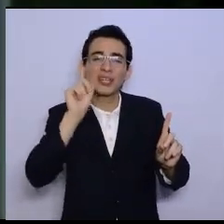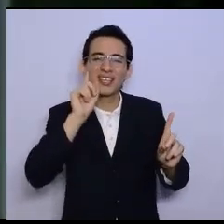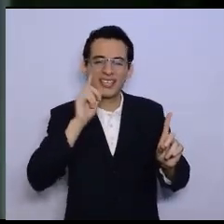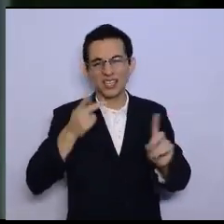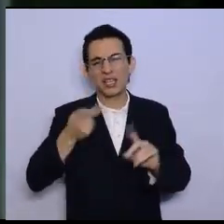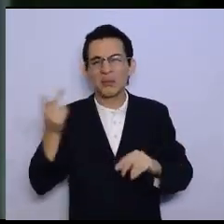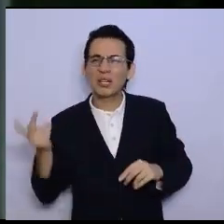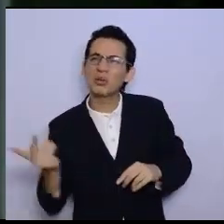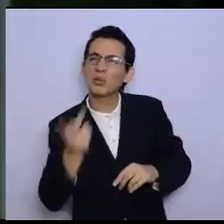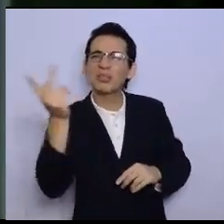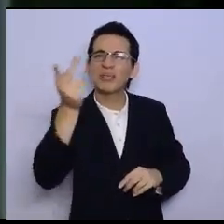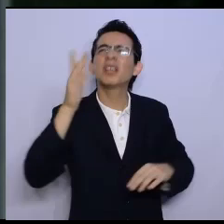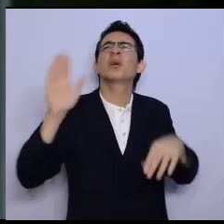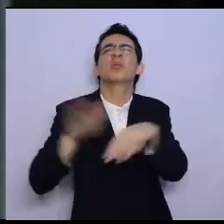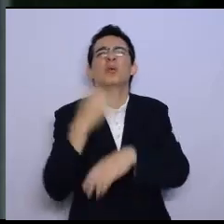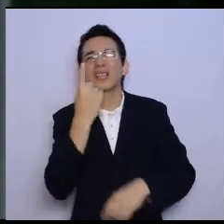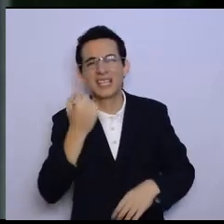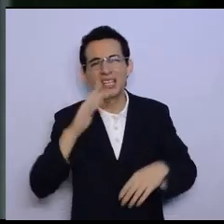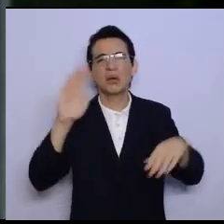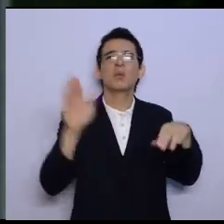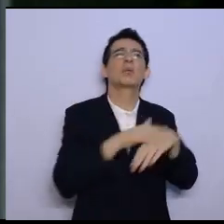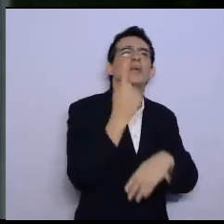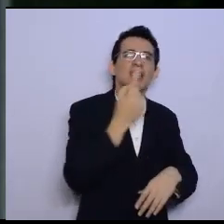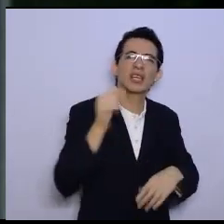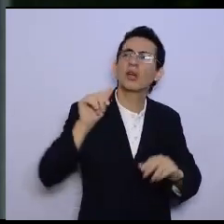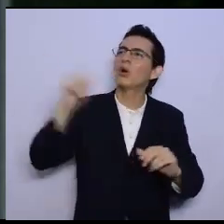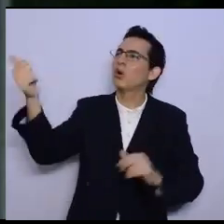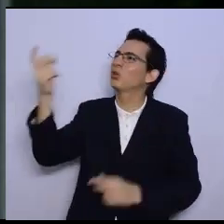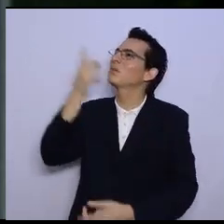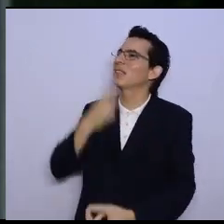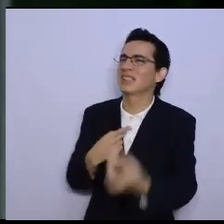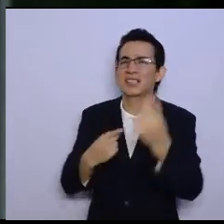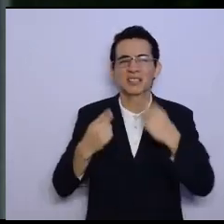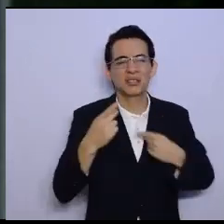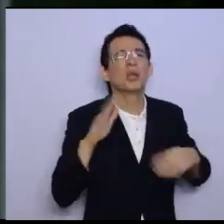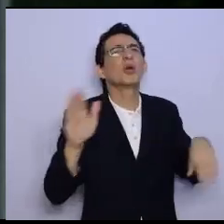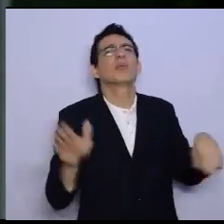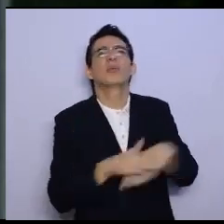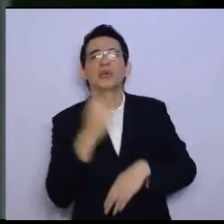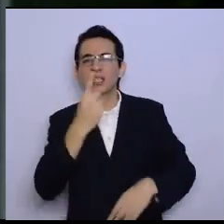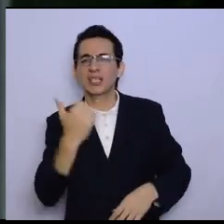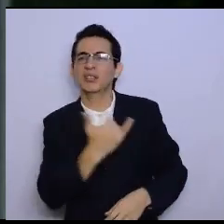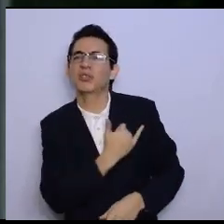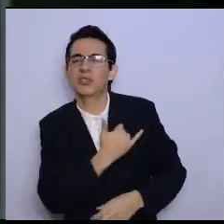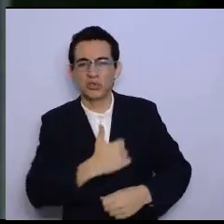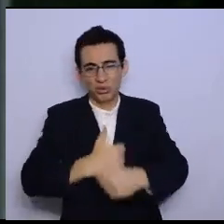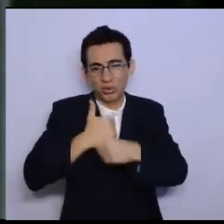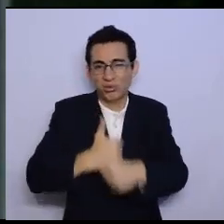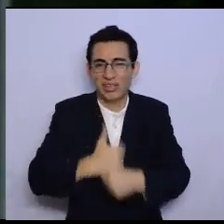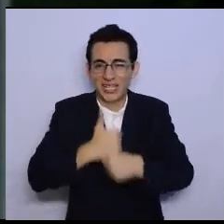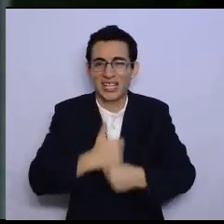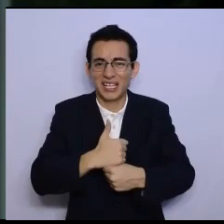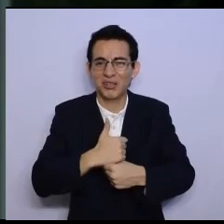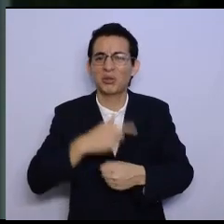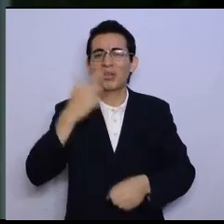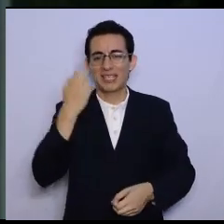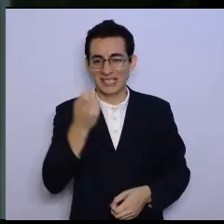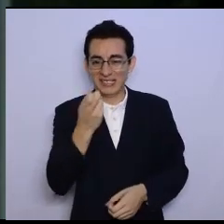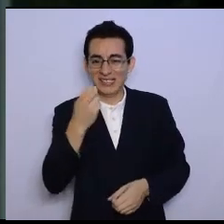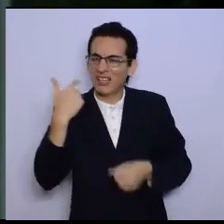¿Por qué? ¿Por qué? ¿Por qué? Otros me han dicho, ¿por qué estoy sufriendo con esta